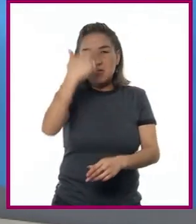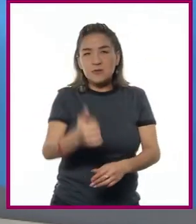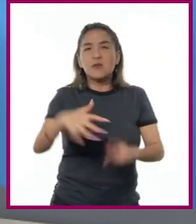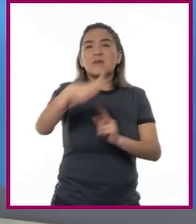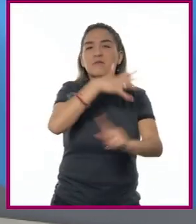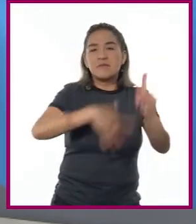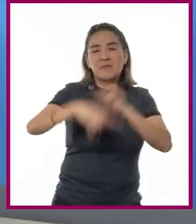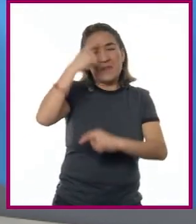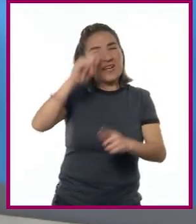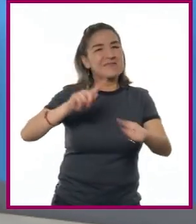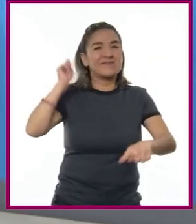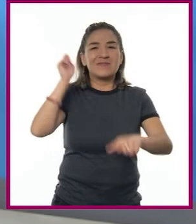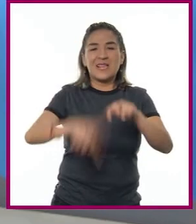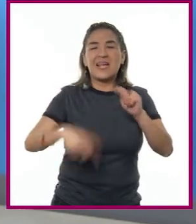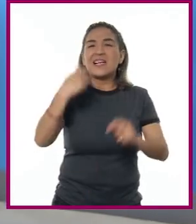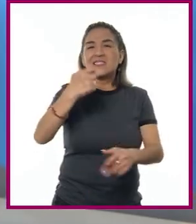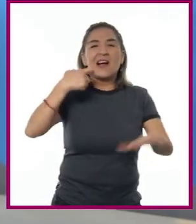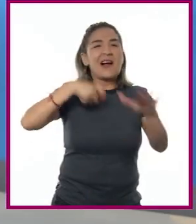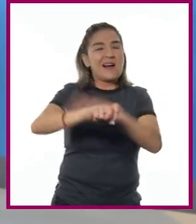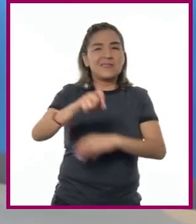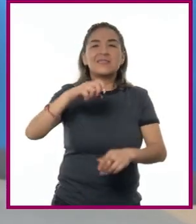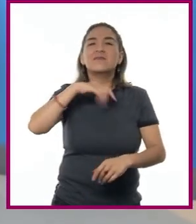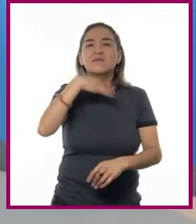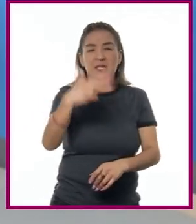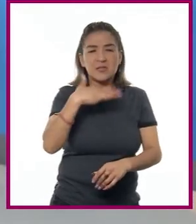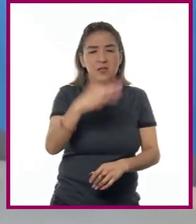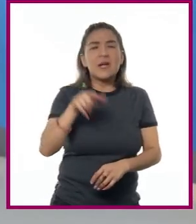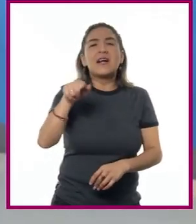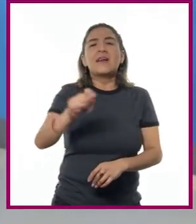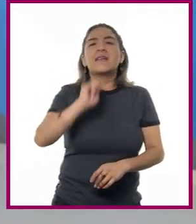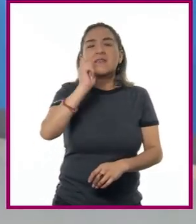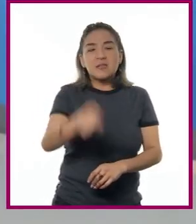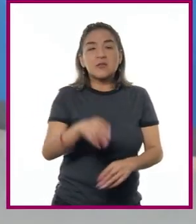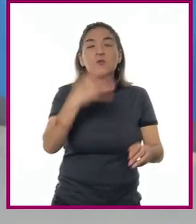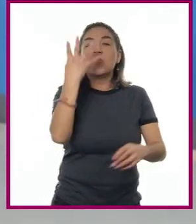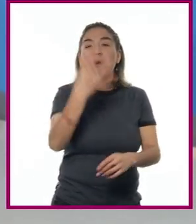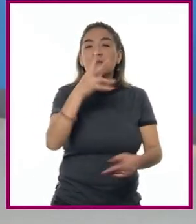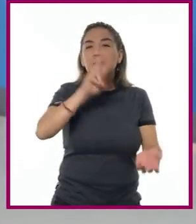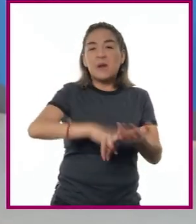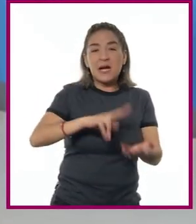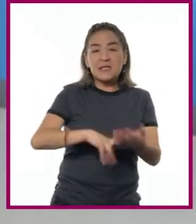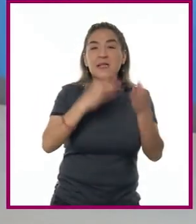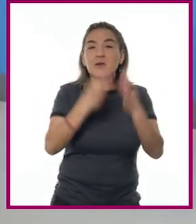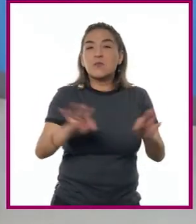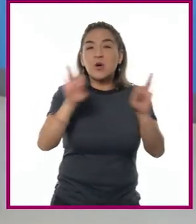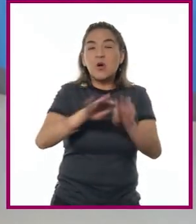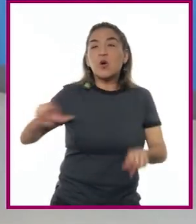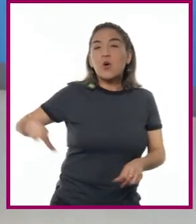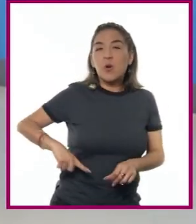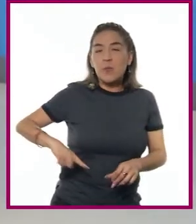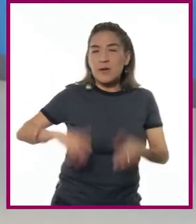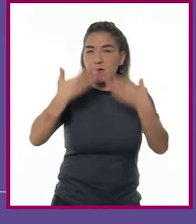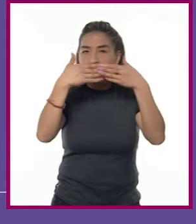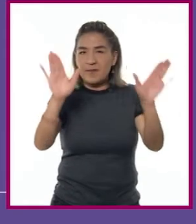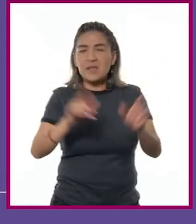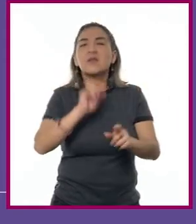combatir la corrupción. Esta alianza promueve 4 principios del gobierno abierto. Estos